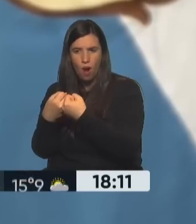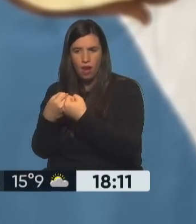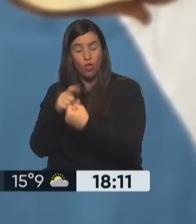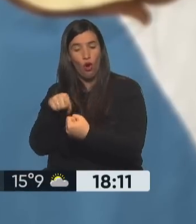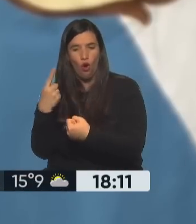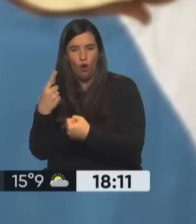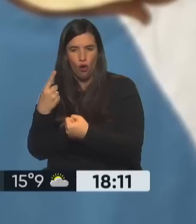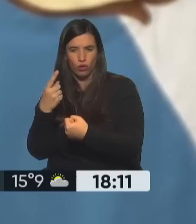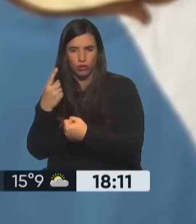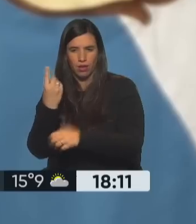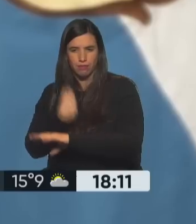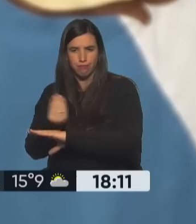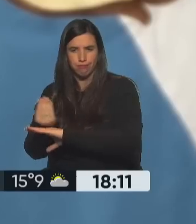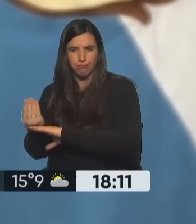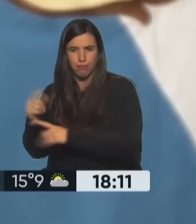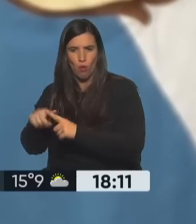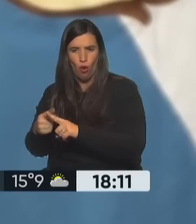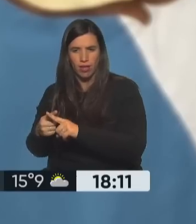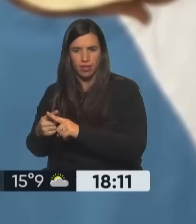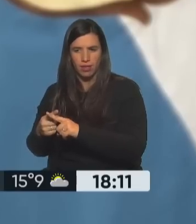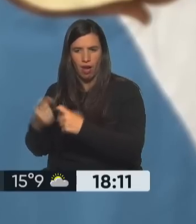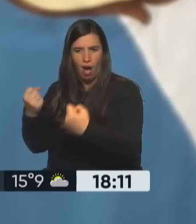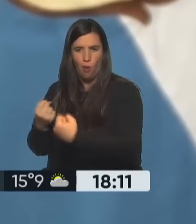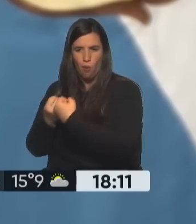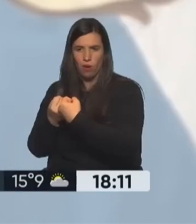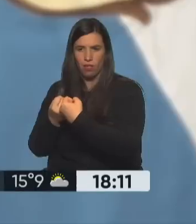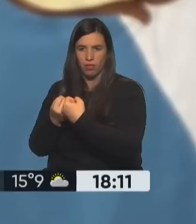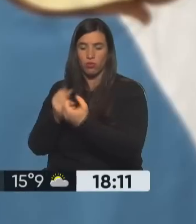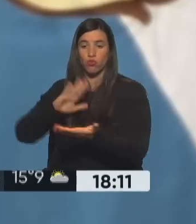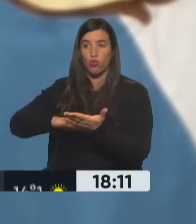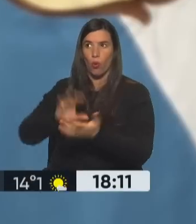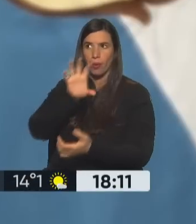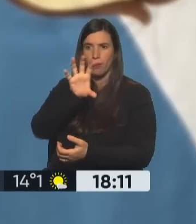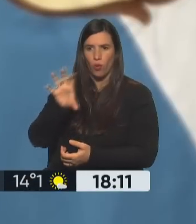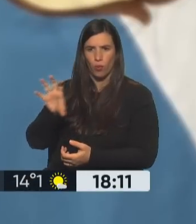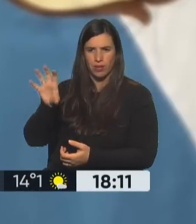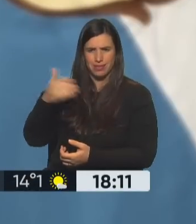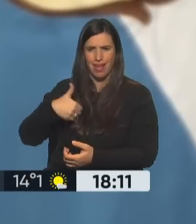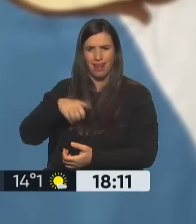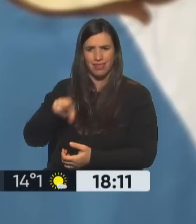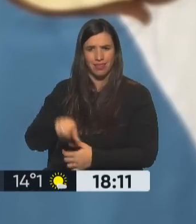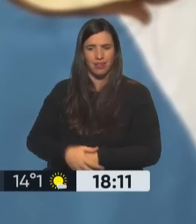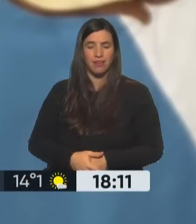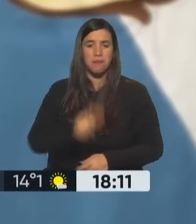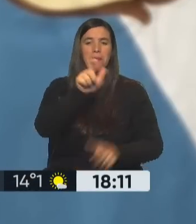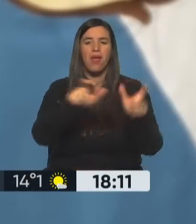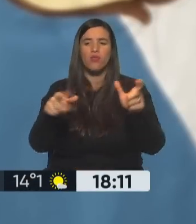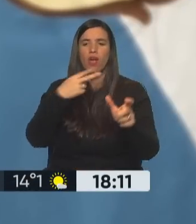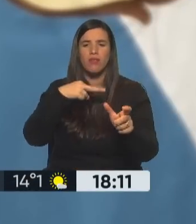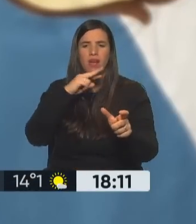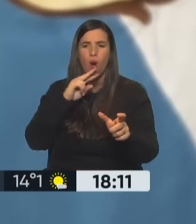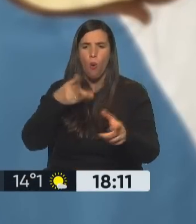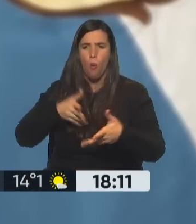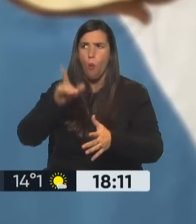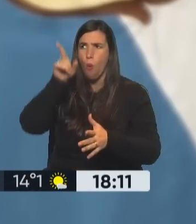políticos en torno a elecciones de las provincias argentinas. Sanjuaninas y sanjuaninos,